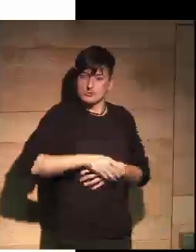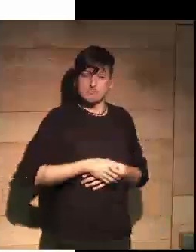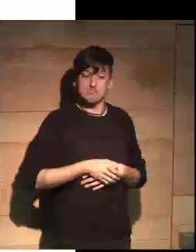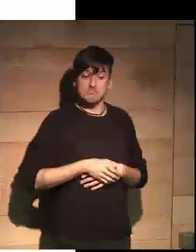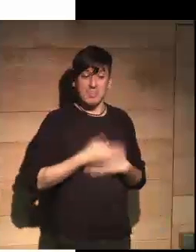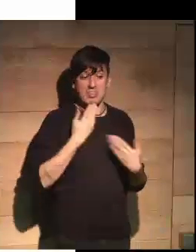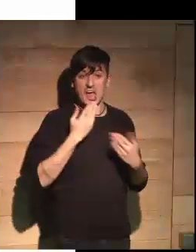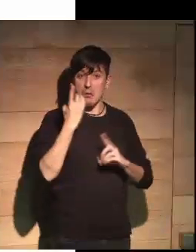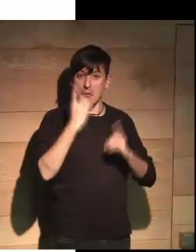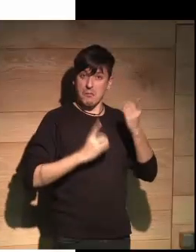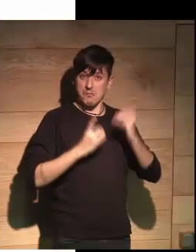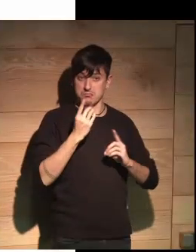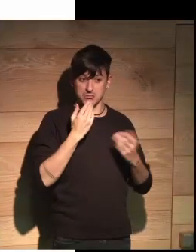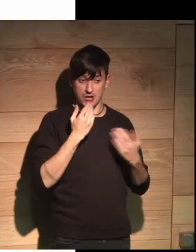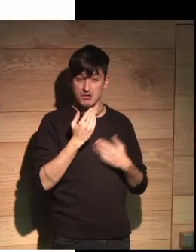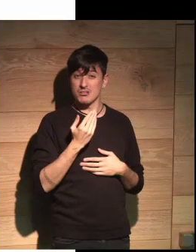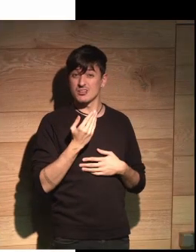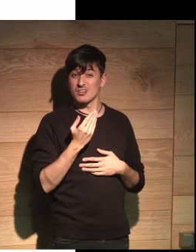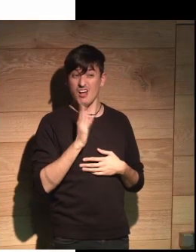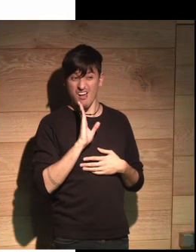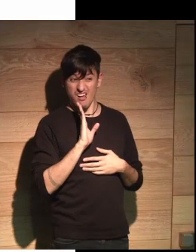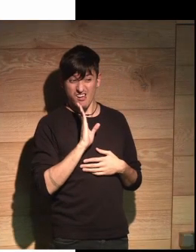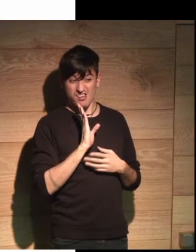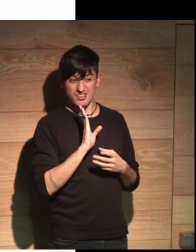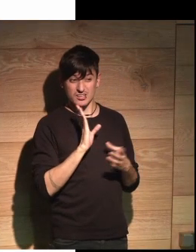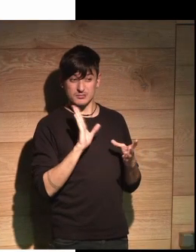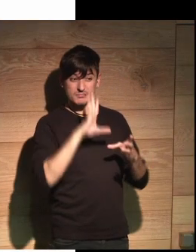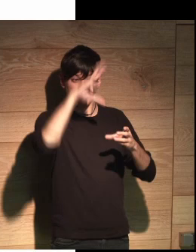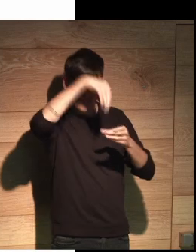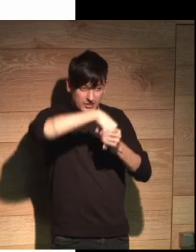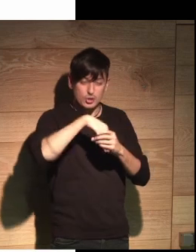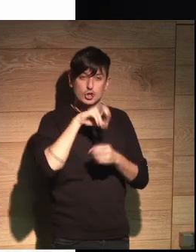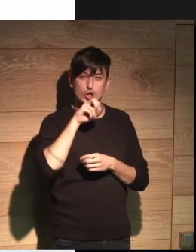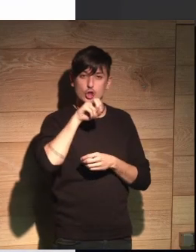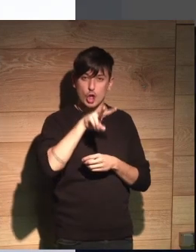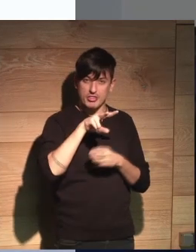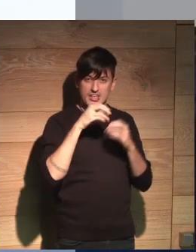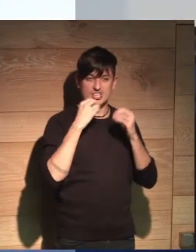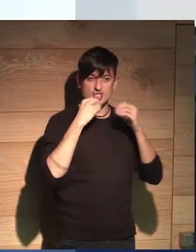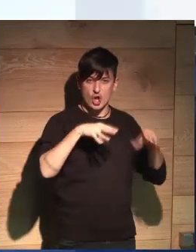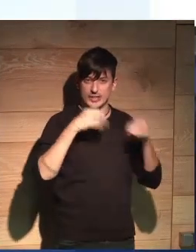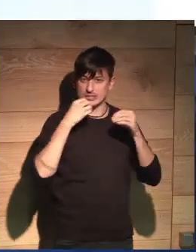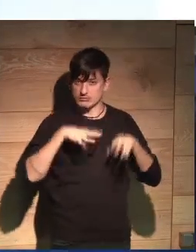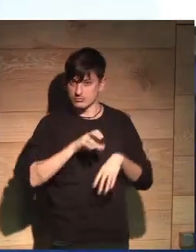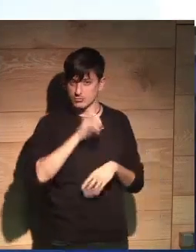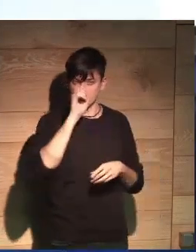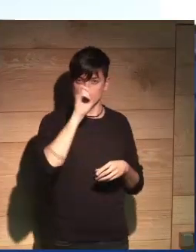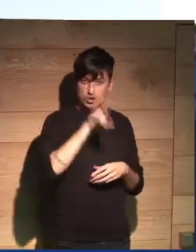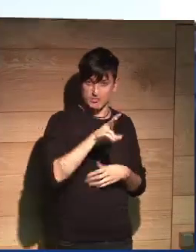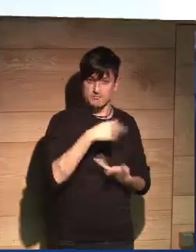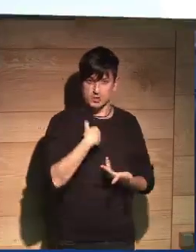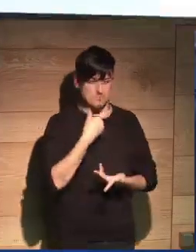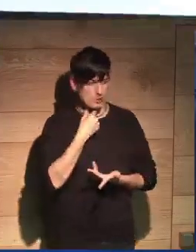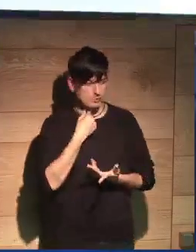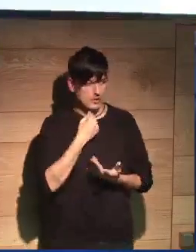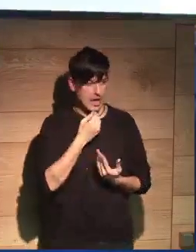esos diálogos, como han dicho previamente, forman parte de 12 historias. Pero esas 12 historias, cuando me gusta hablar y